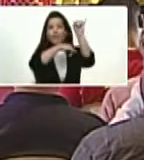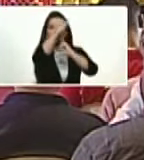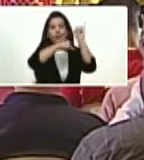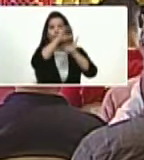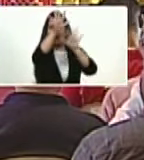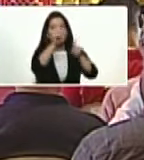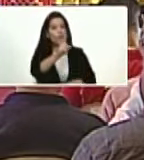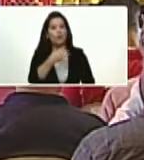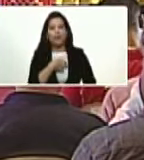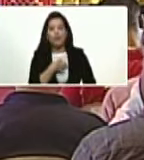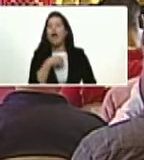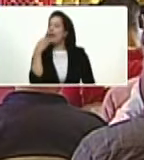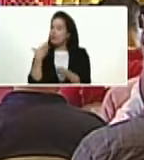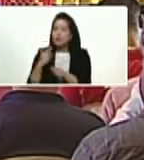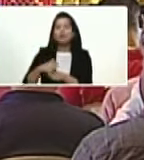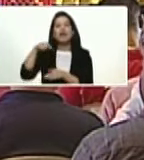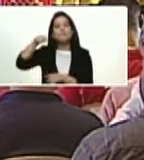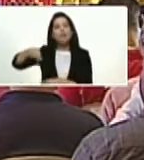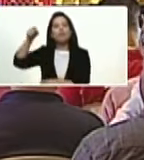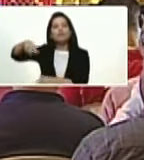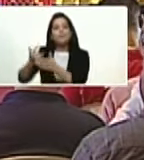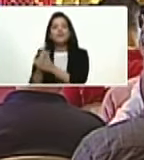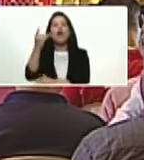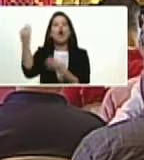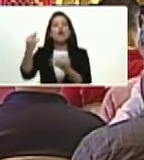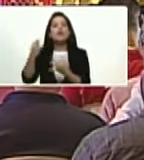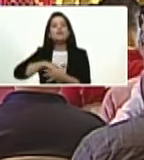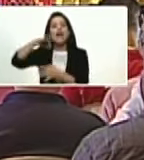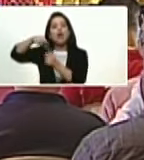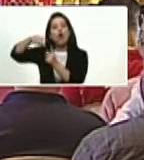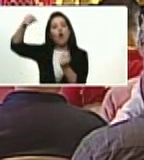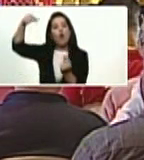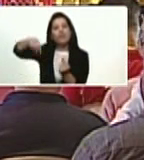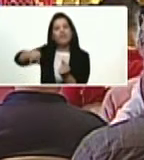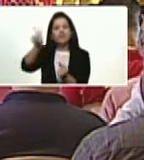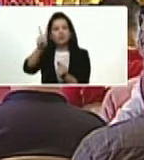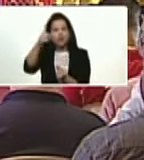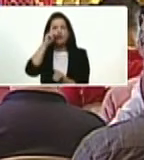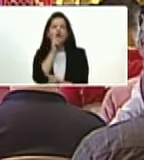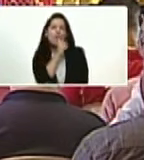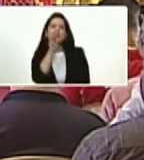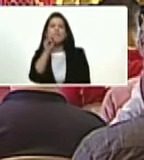la soya, y que tenemos que sembrar los campos de maíz.